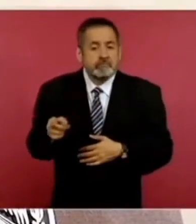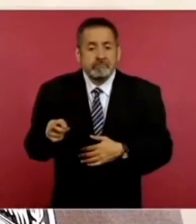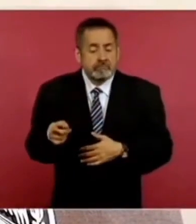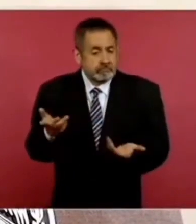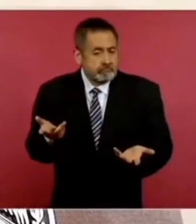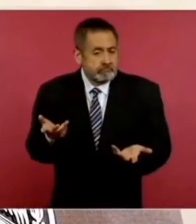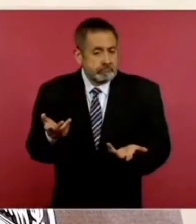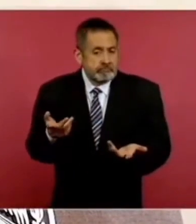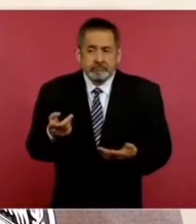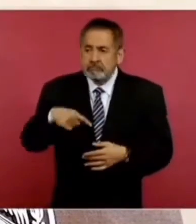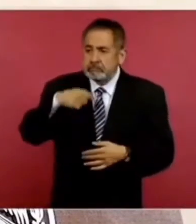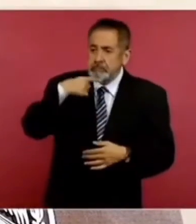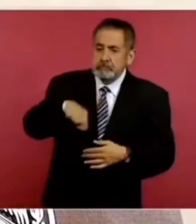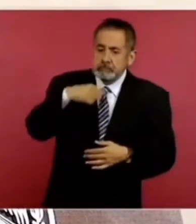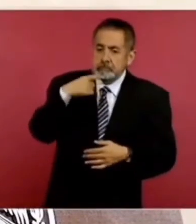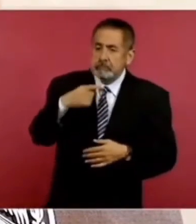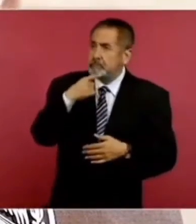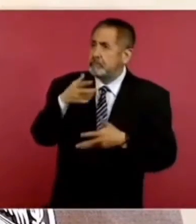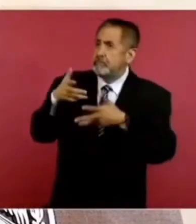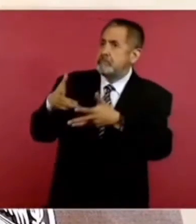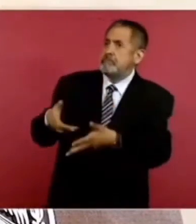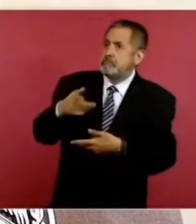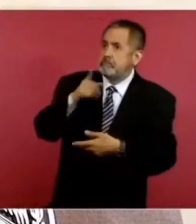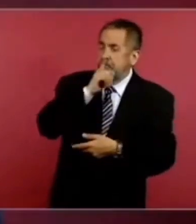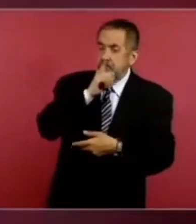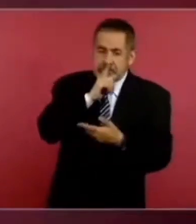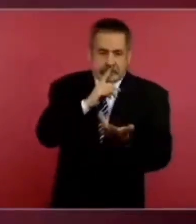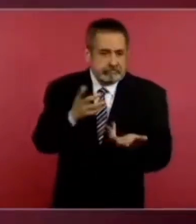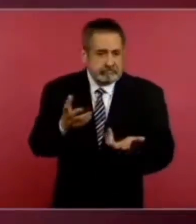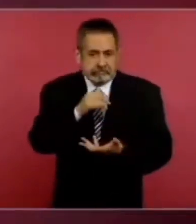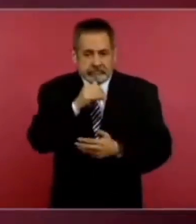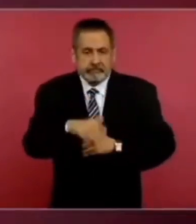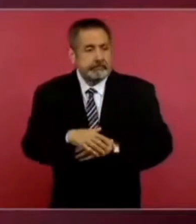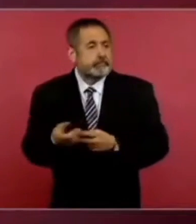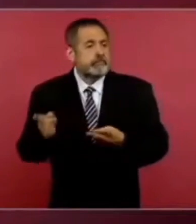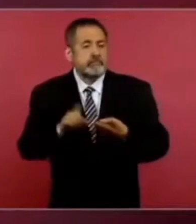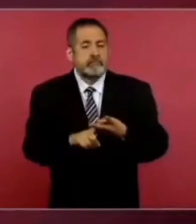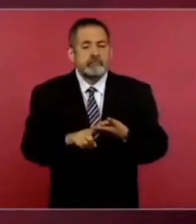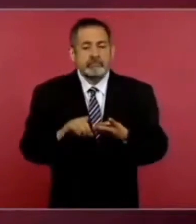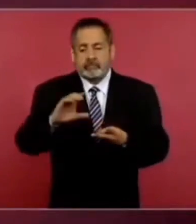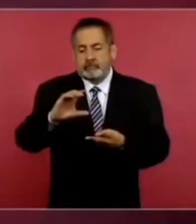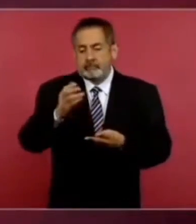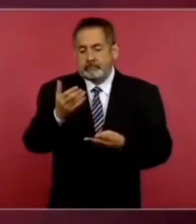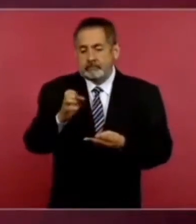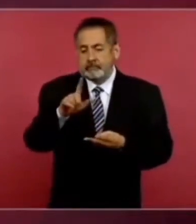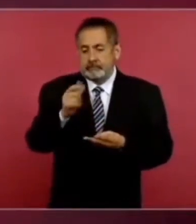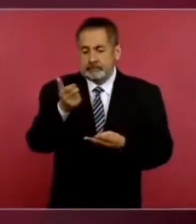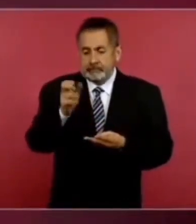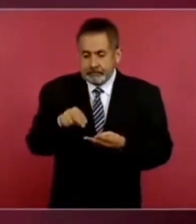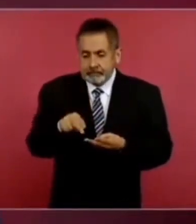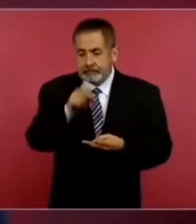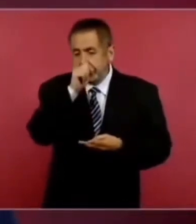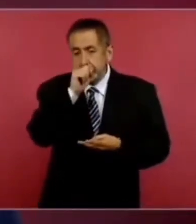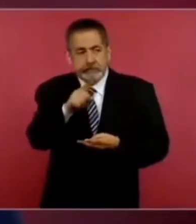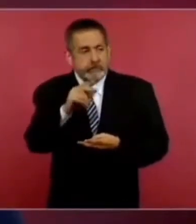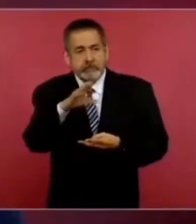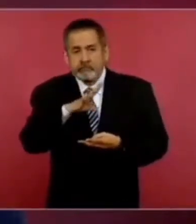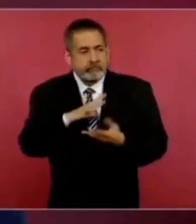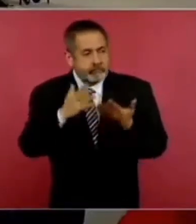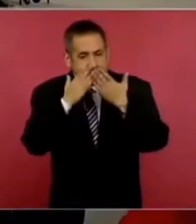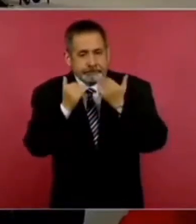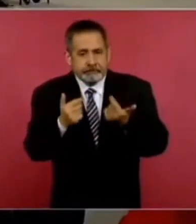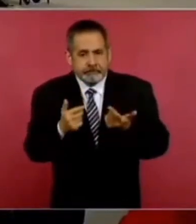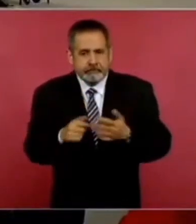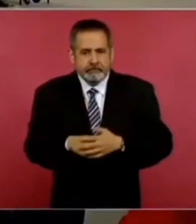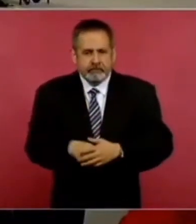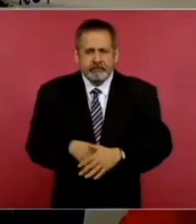elefante blanco en obra negra, el hospital de Valle de Ceilán y así muchos otros. Entonces, si me permite nada más, maestro